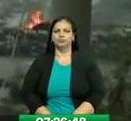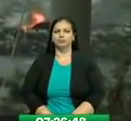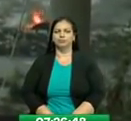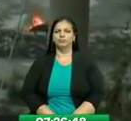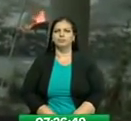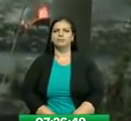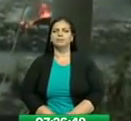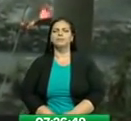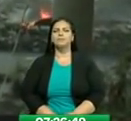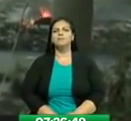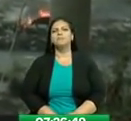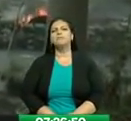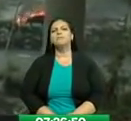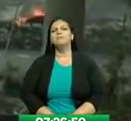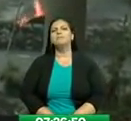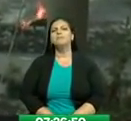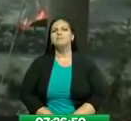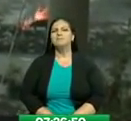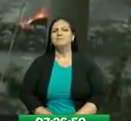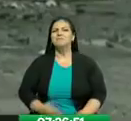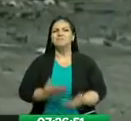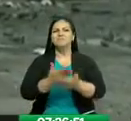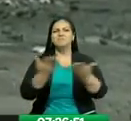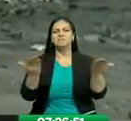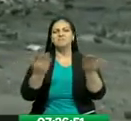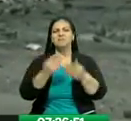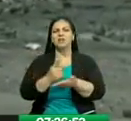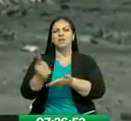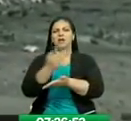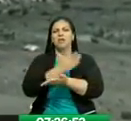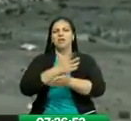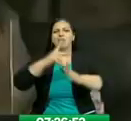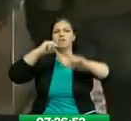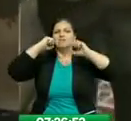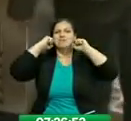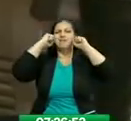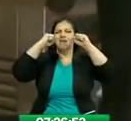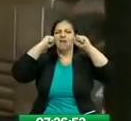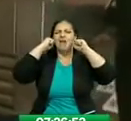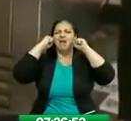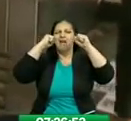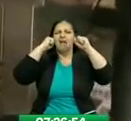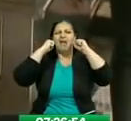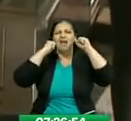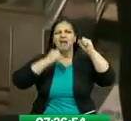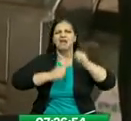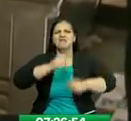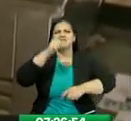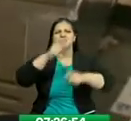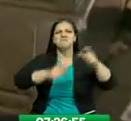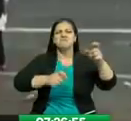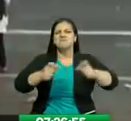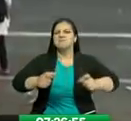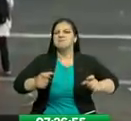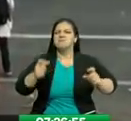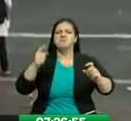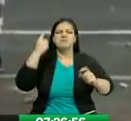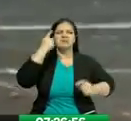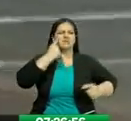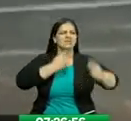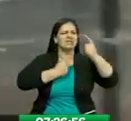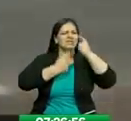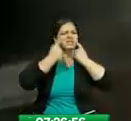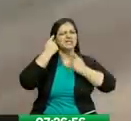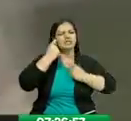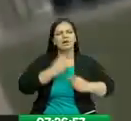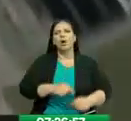En 11 días de protesta, además de los manifestantes, los policías, periodistas y quienes se aprovecharon para causar terror, hubo otro grupo